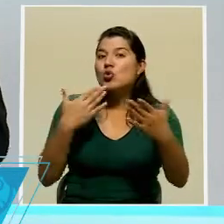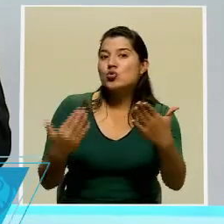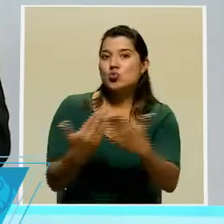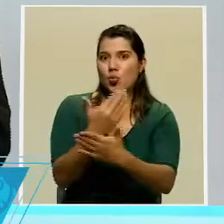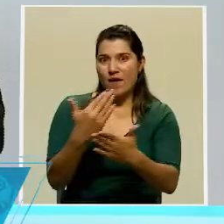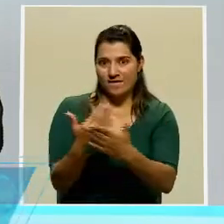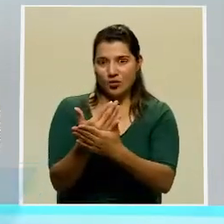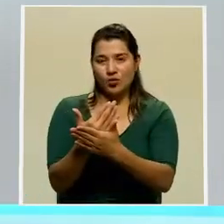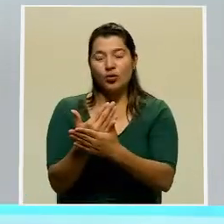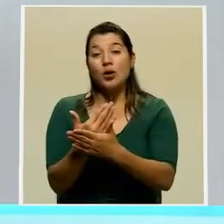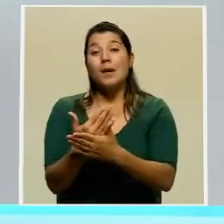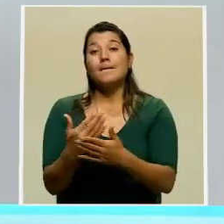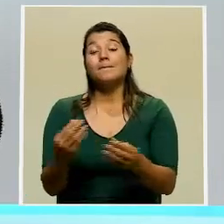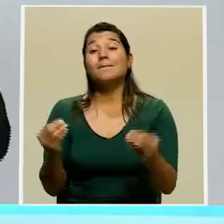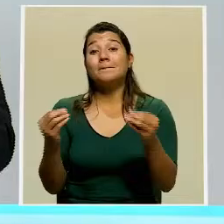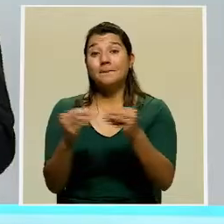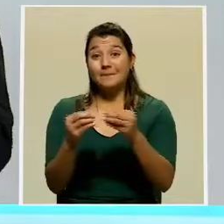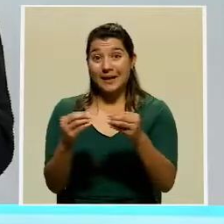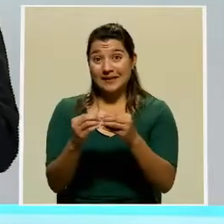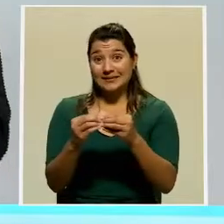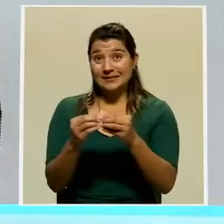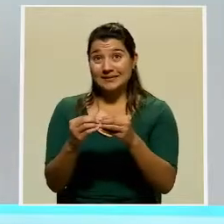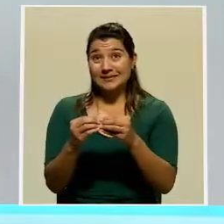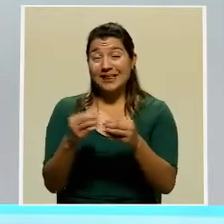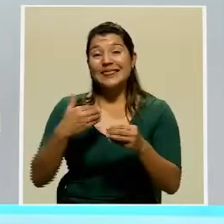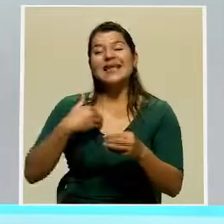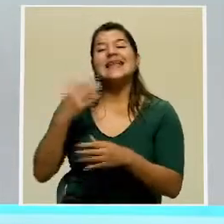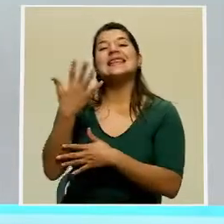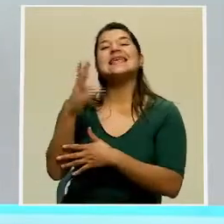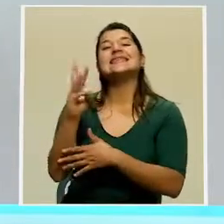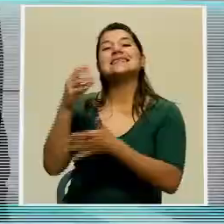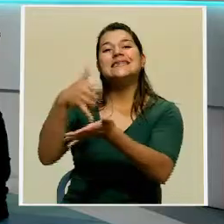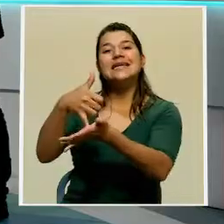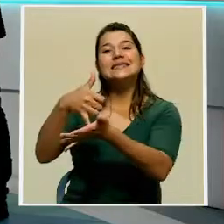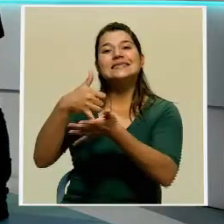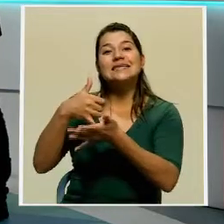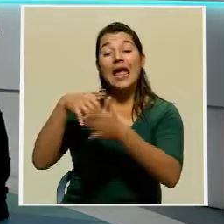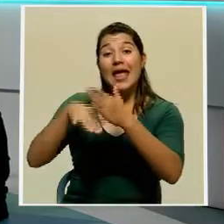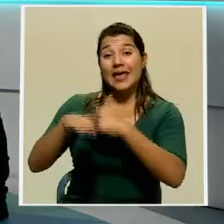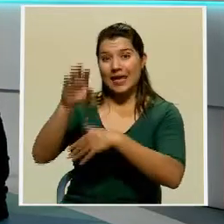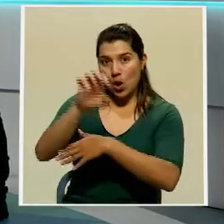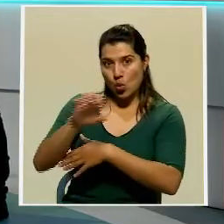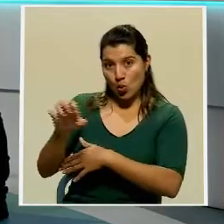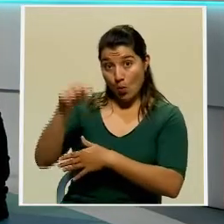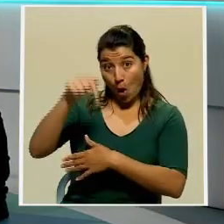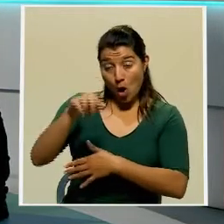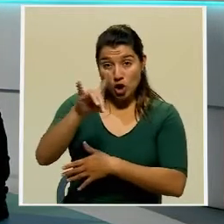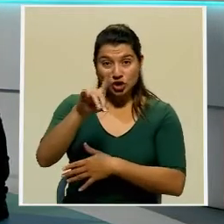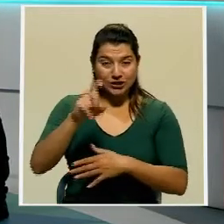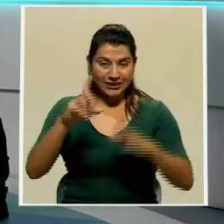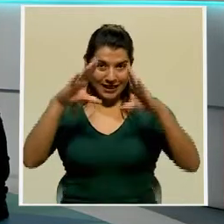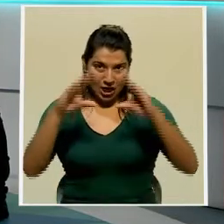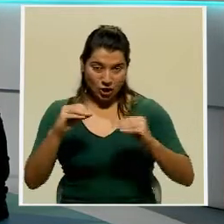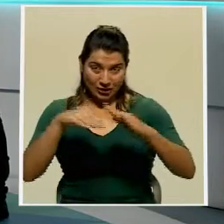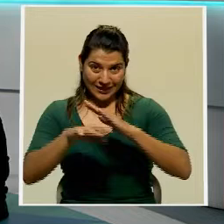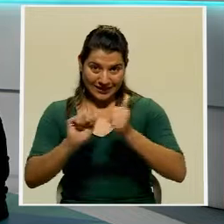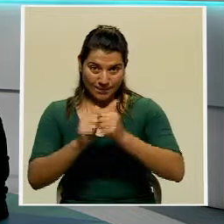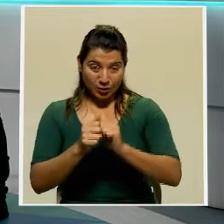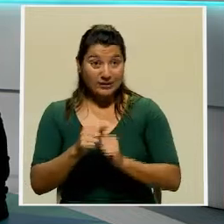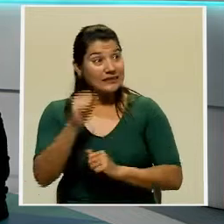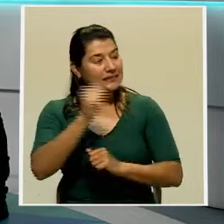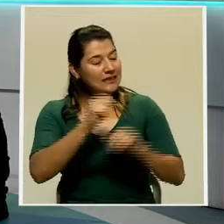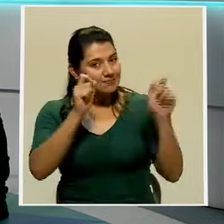en Europa, supera a Rafael Márquez con 16 títulos en Europa. Eso también los tendremos a las 8:30 de la noche en Deportivas del 13. Así